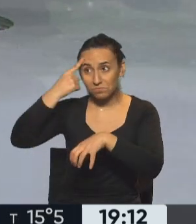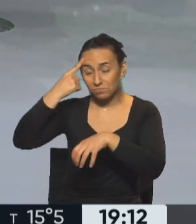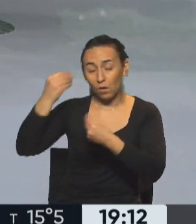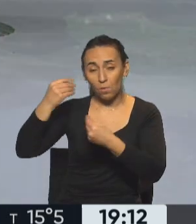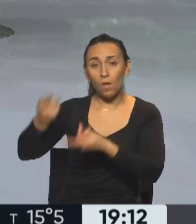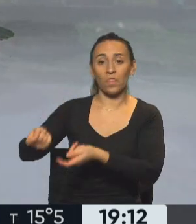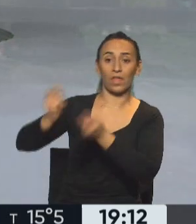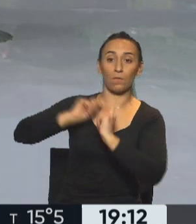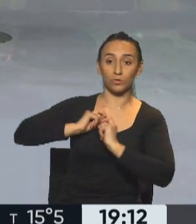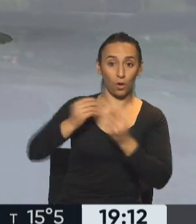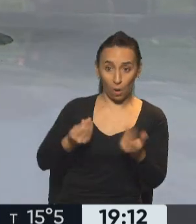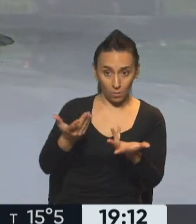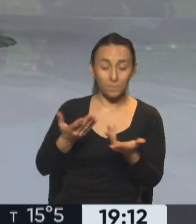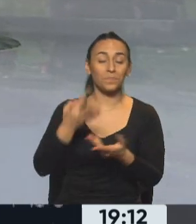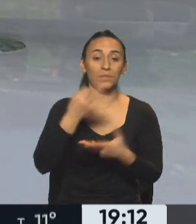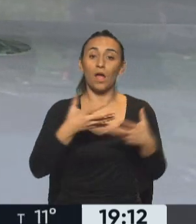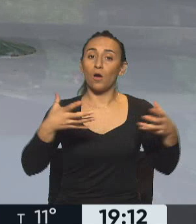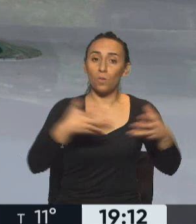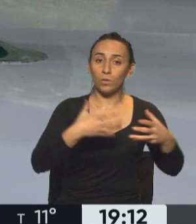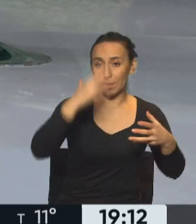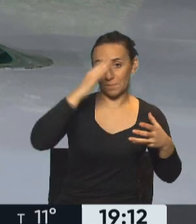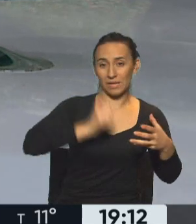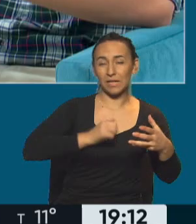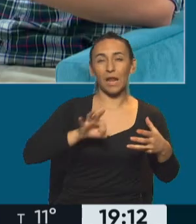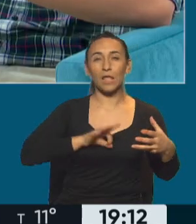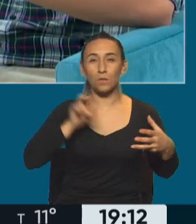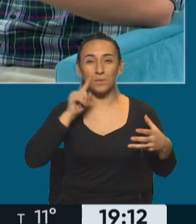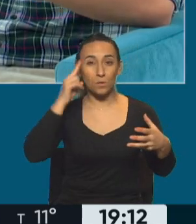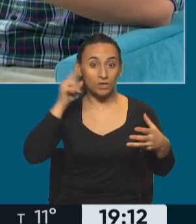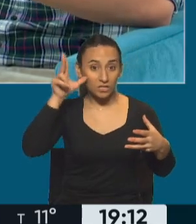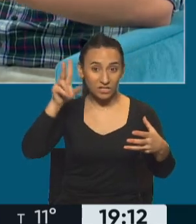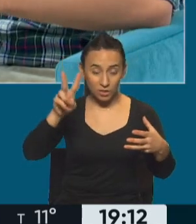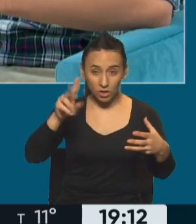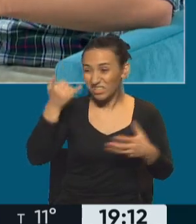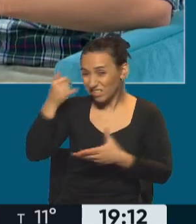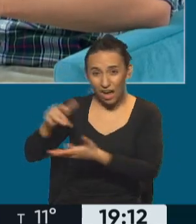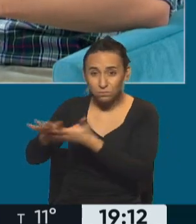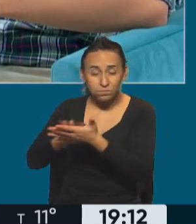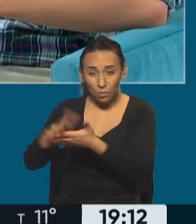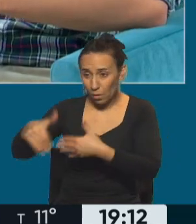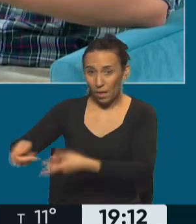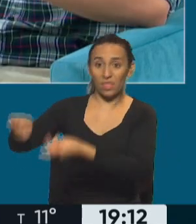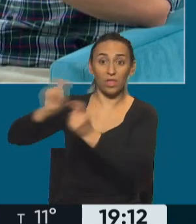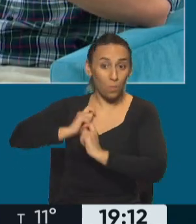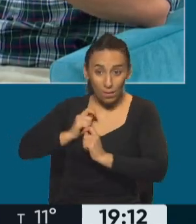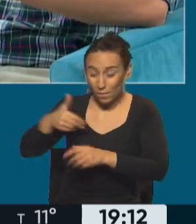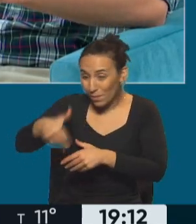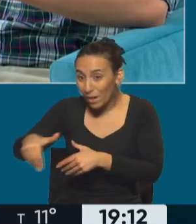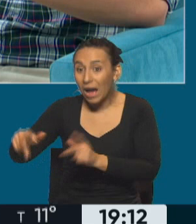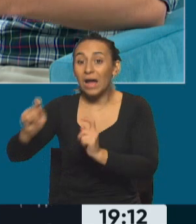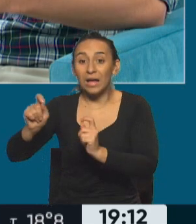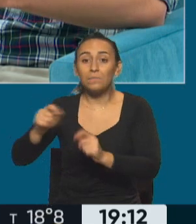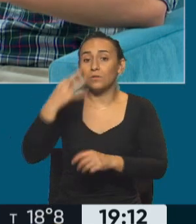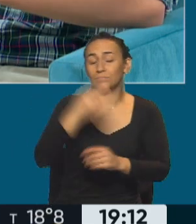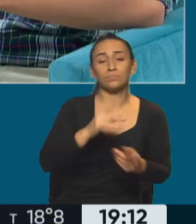islas. La Junta Militar, a comienzos del 82, ideó, por decirlo de alguna manera, desembarcar